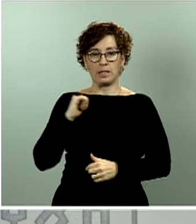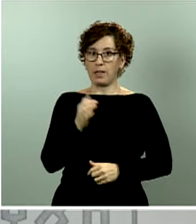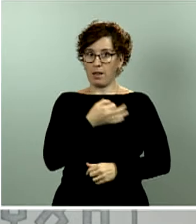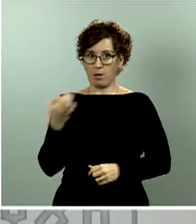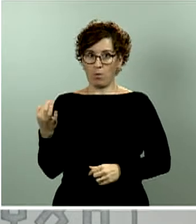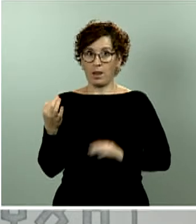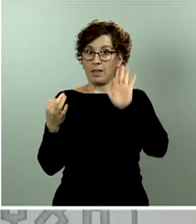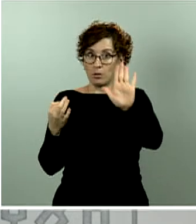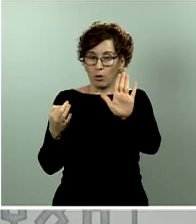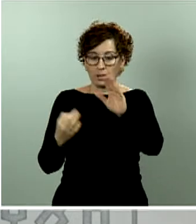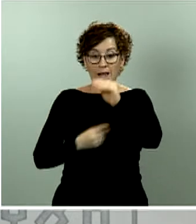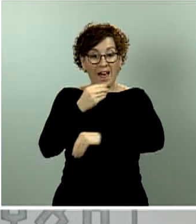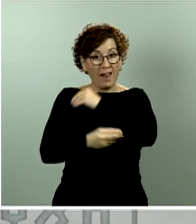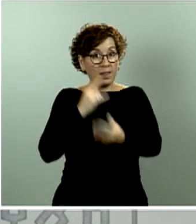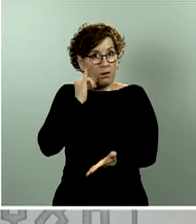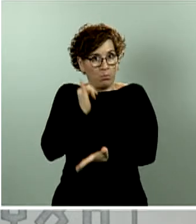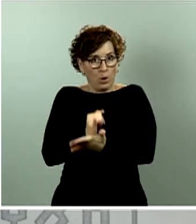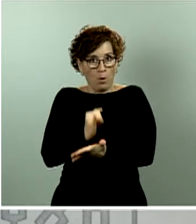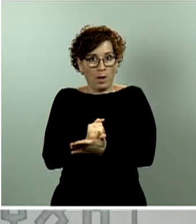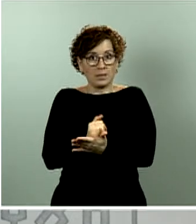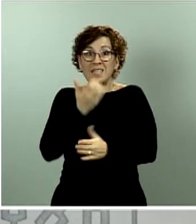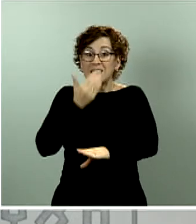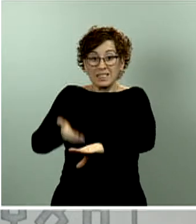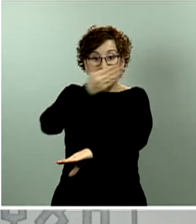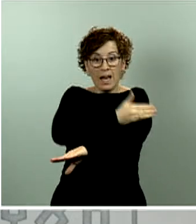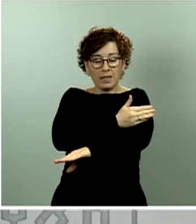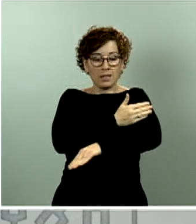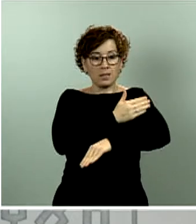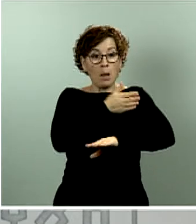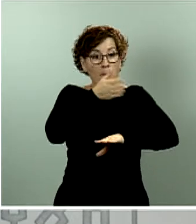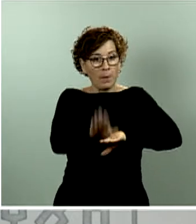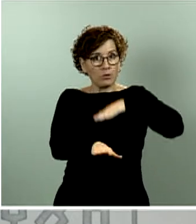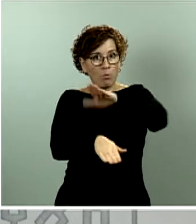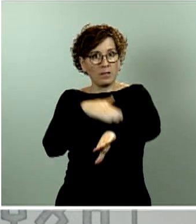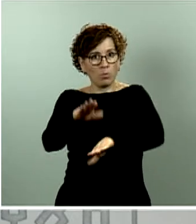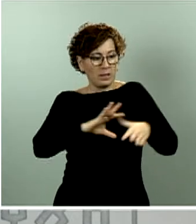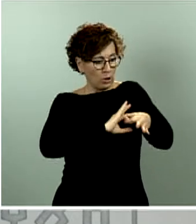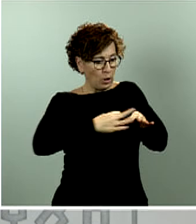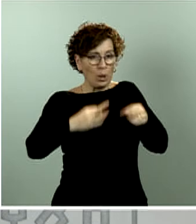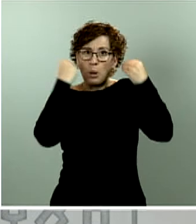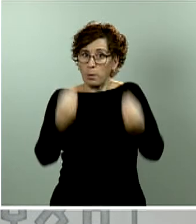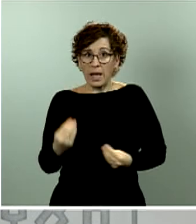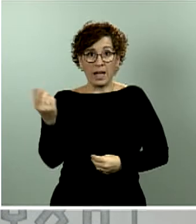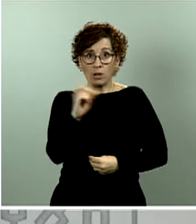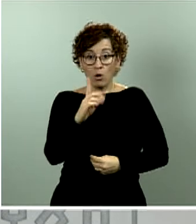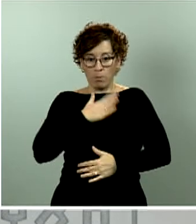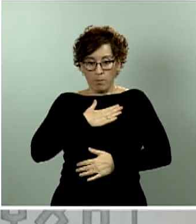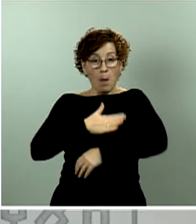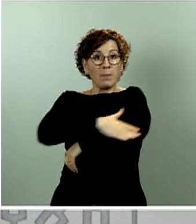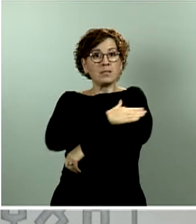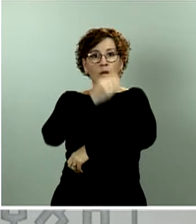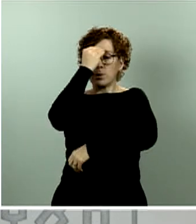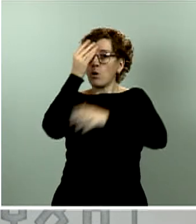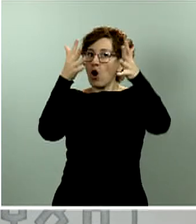tipo sin tener bien establecido y coordinados todos estos procesos, desde el punto de vista del Ministerio, creemos que no lo podemos recomendar. Quien lo